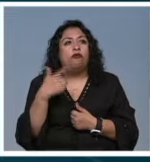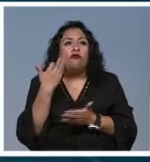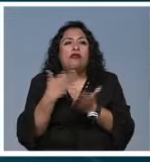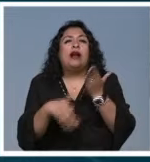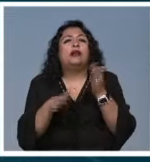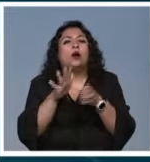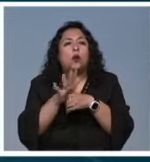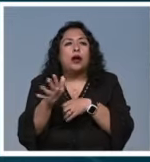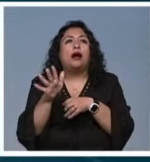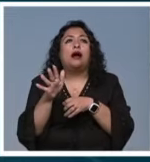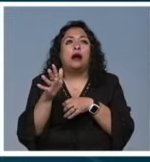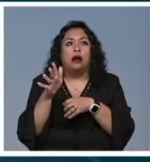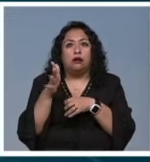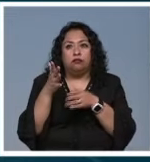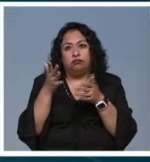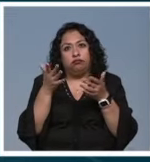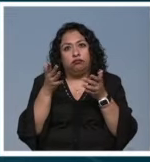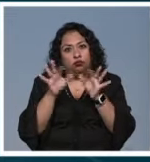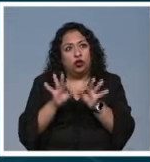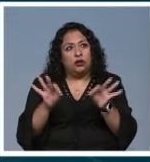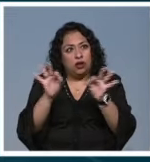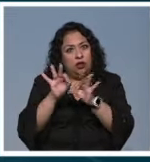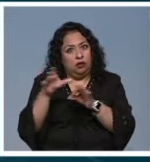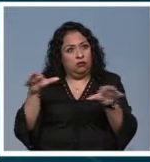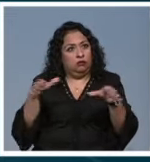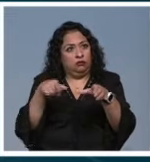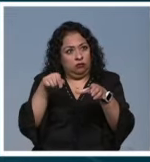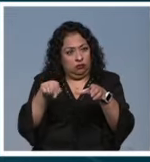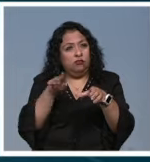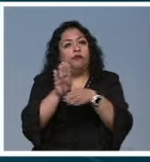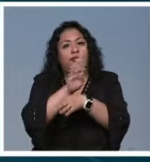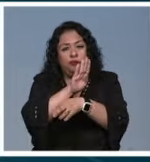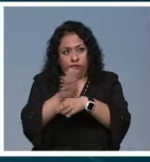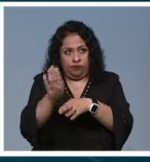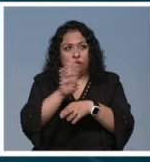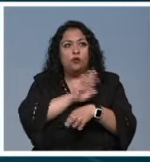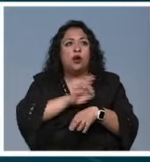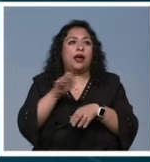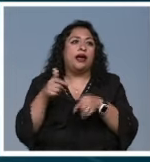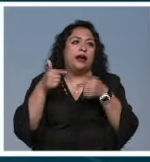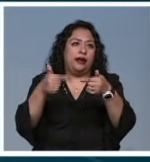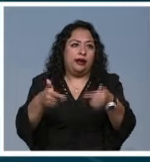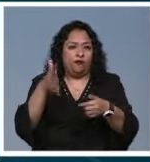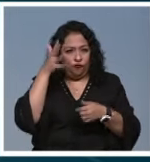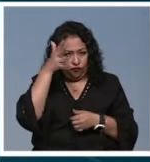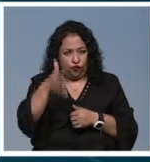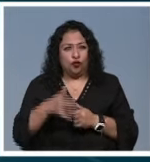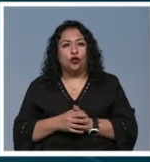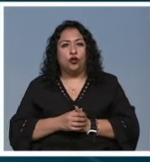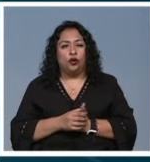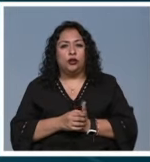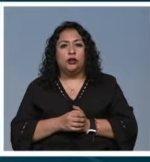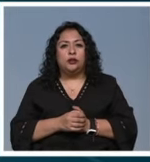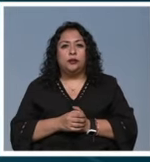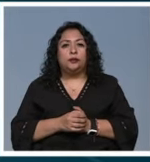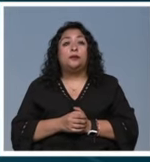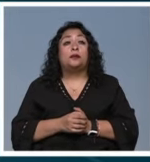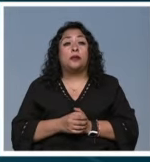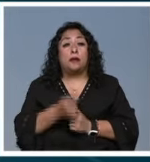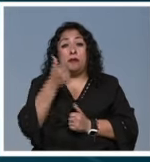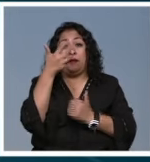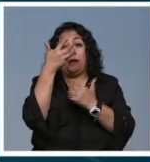es considerarlo como tal, como una gran industria que puede beneficiar las generaciones futuras. La